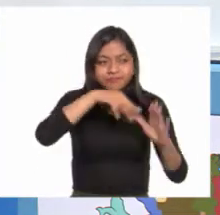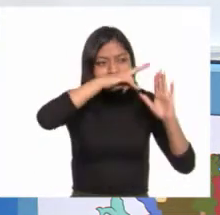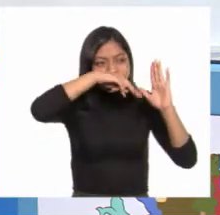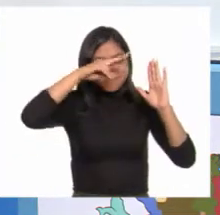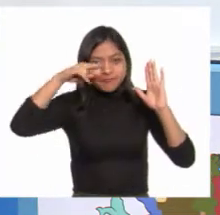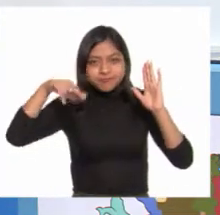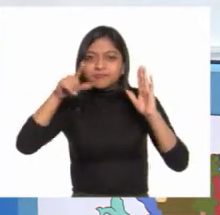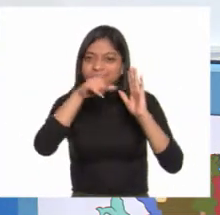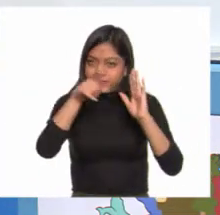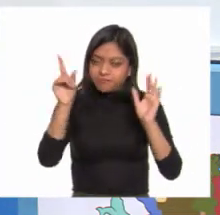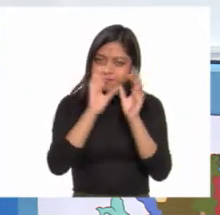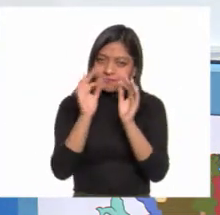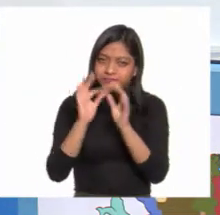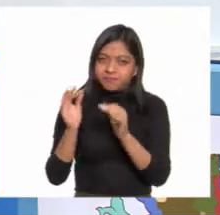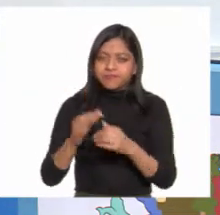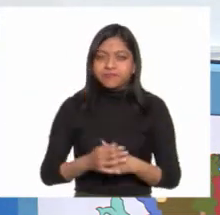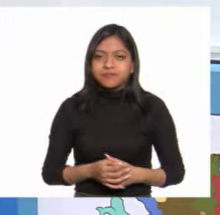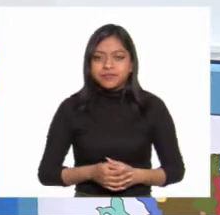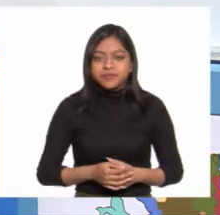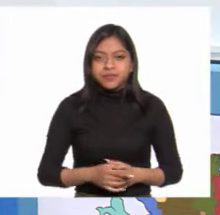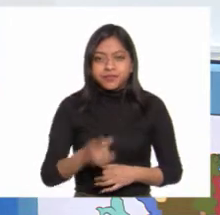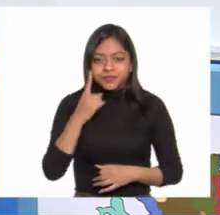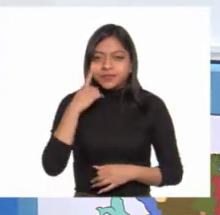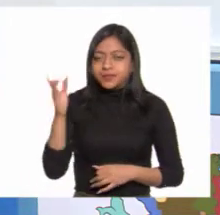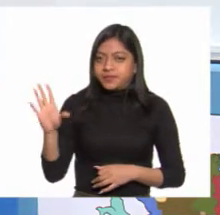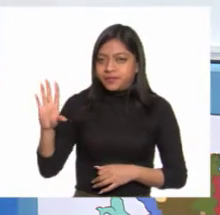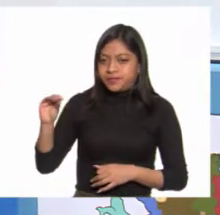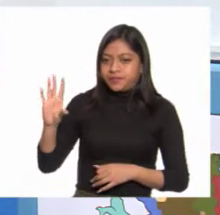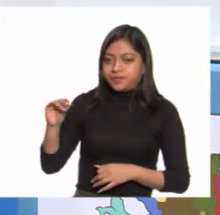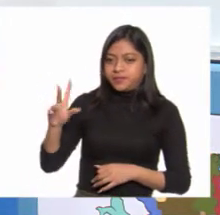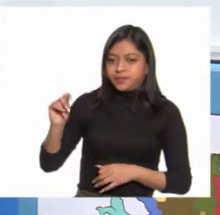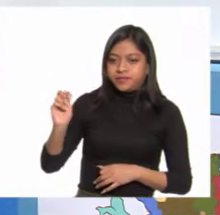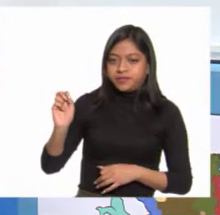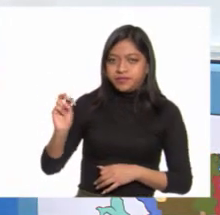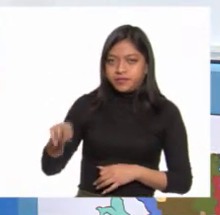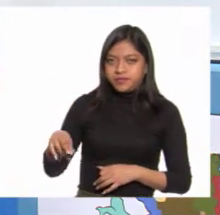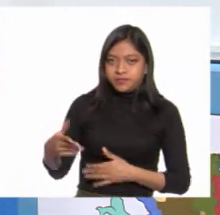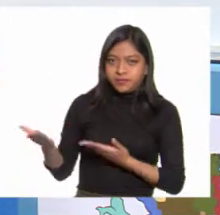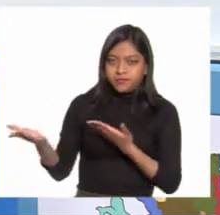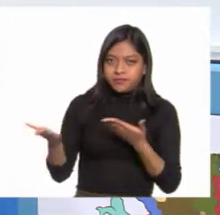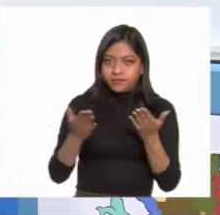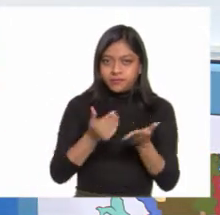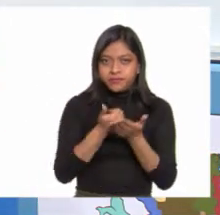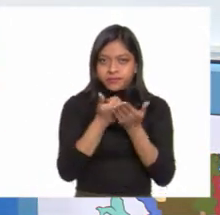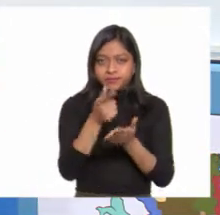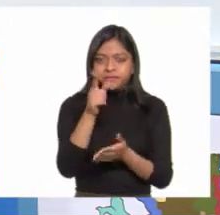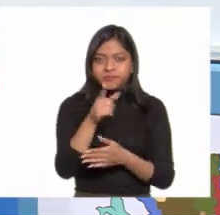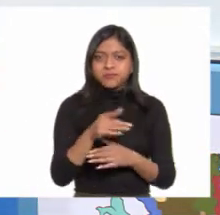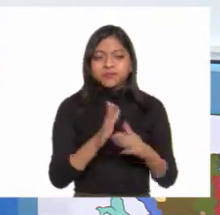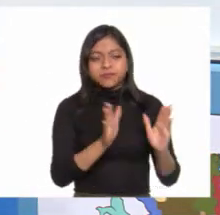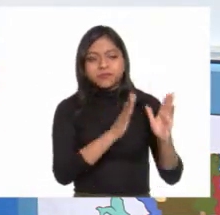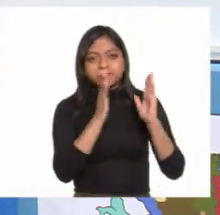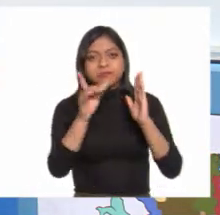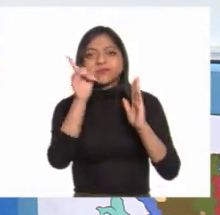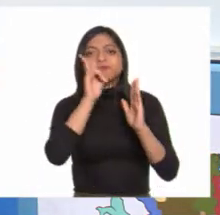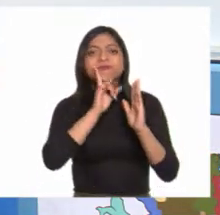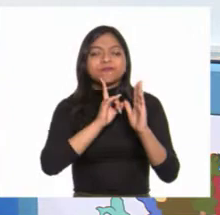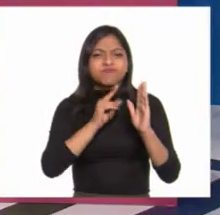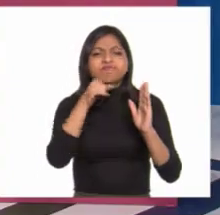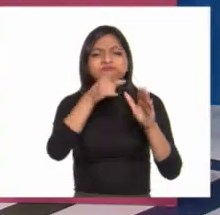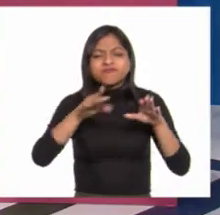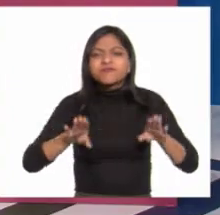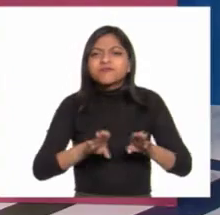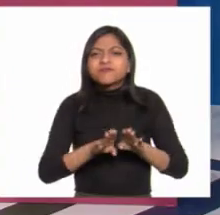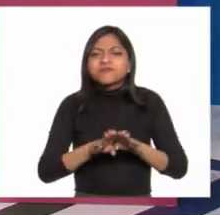faltan. Ton, a ver, por favor, ahora ayúdame describiendo a la señora que sigue.